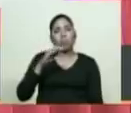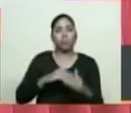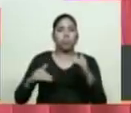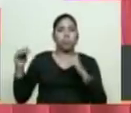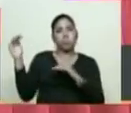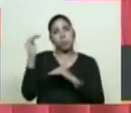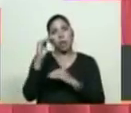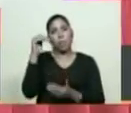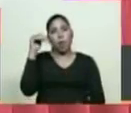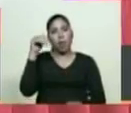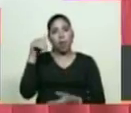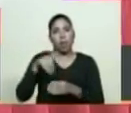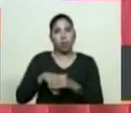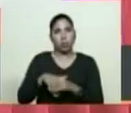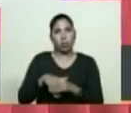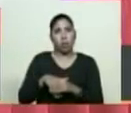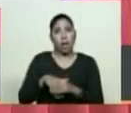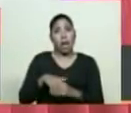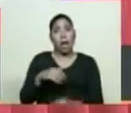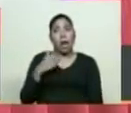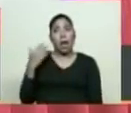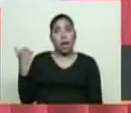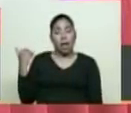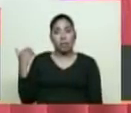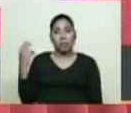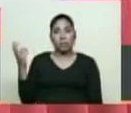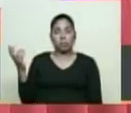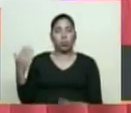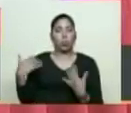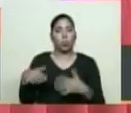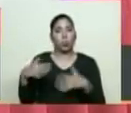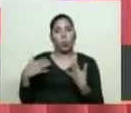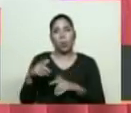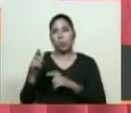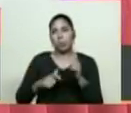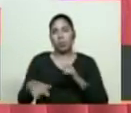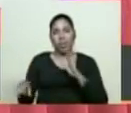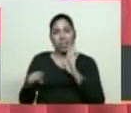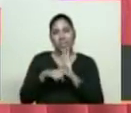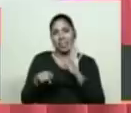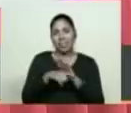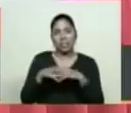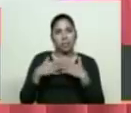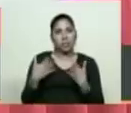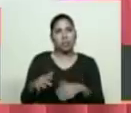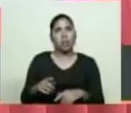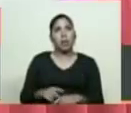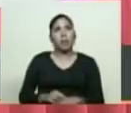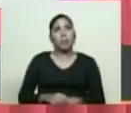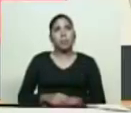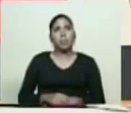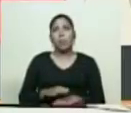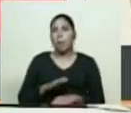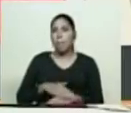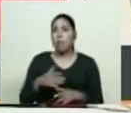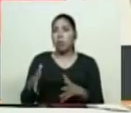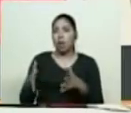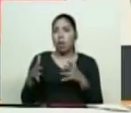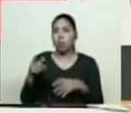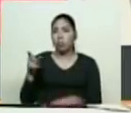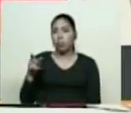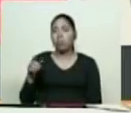bandidos. Y Hugo Chávez fue. Y una gente le cayó encima. ¿Y sabes por qué Hugo Chávez ganó? Porque tenía más